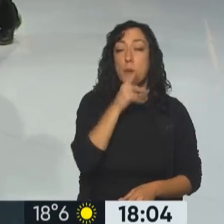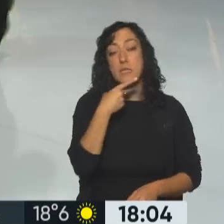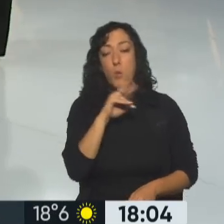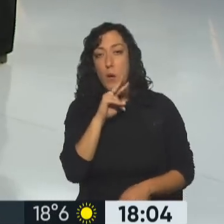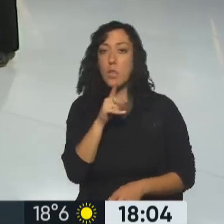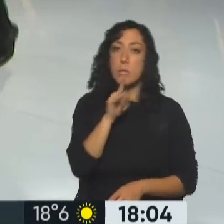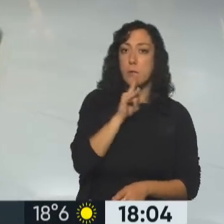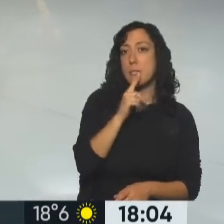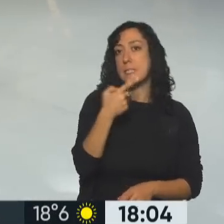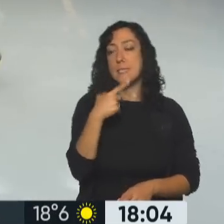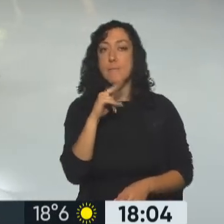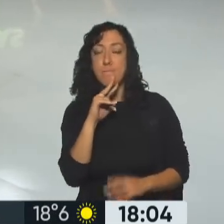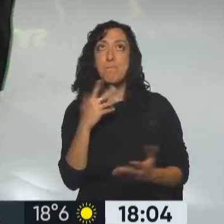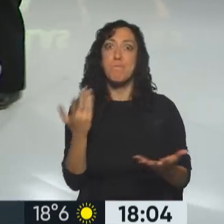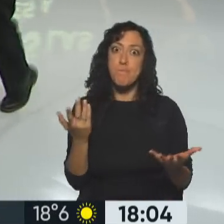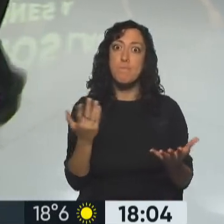Juan.